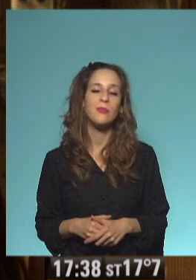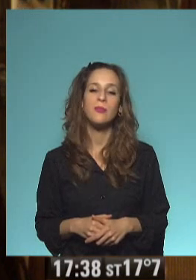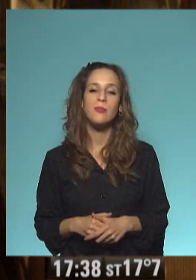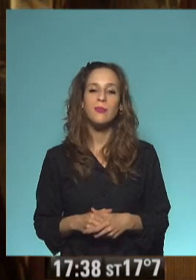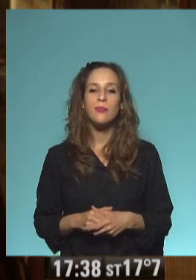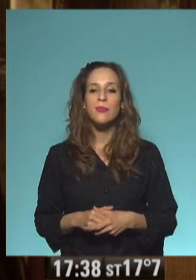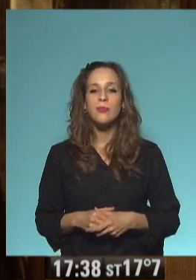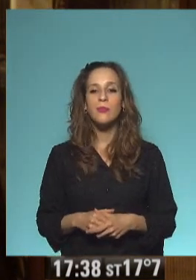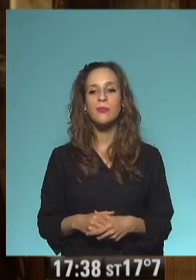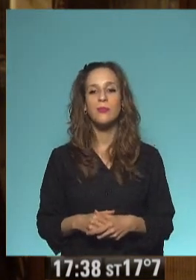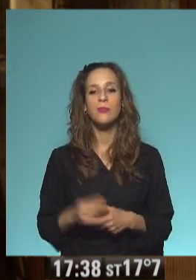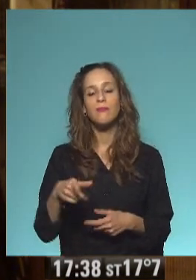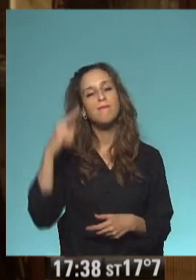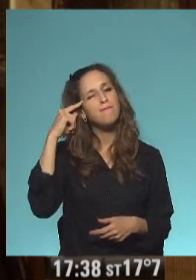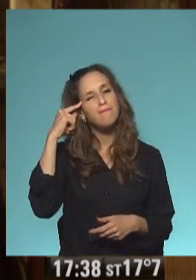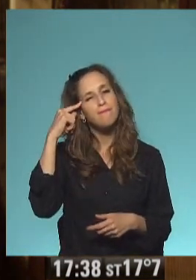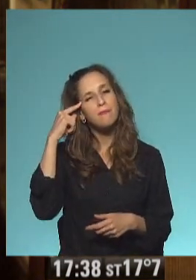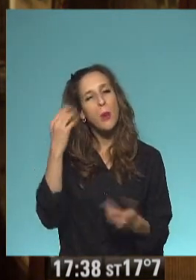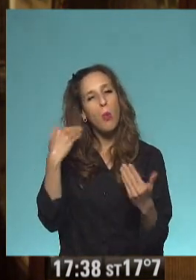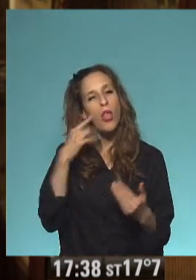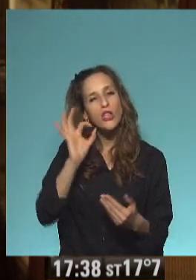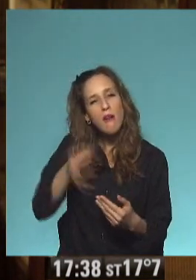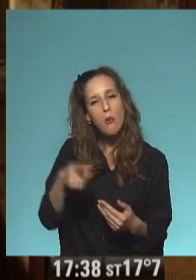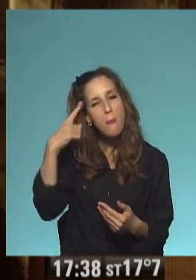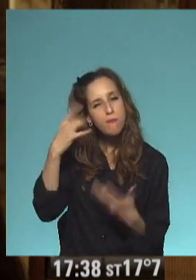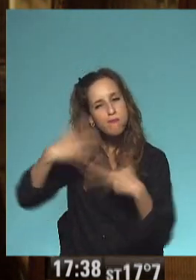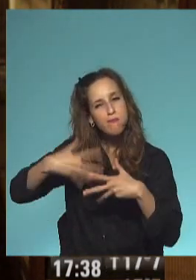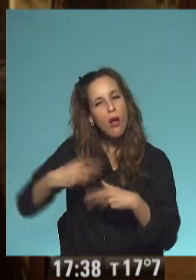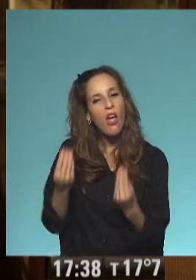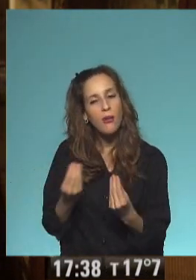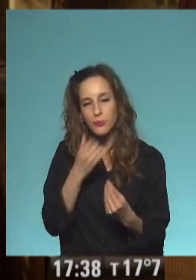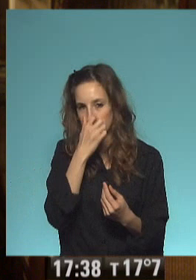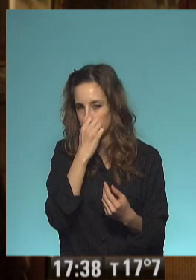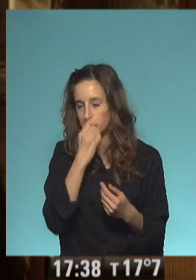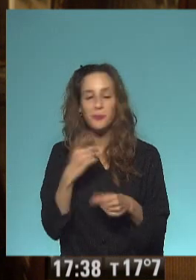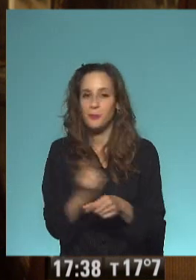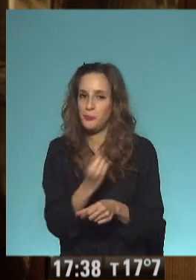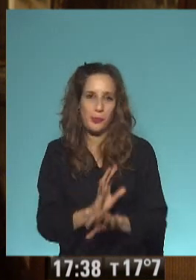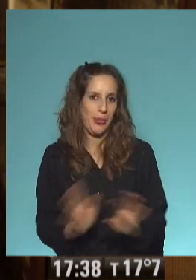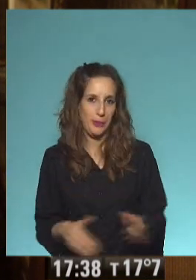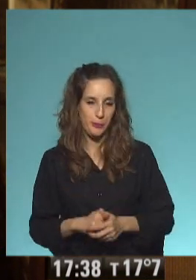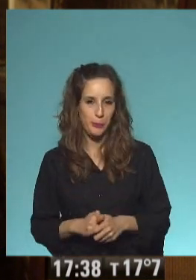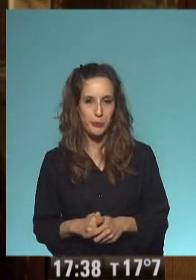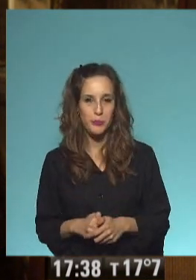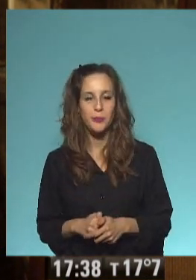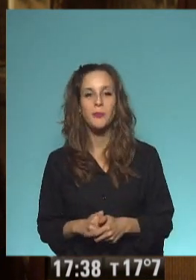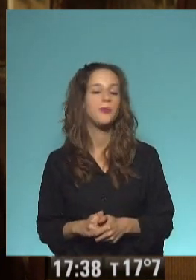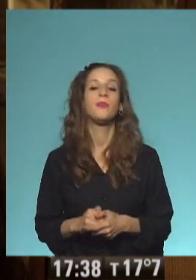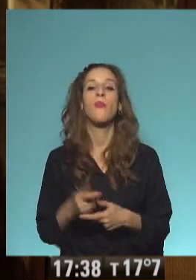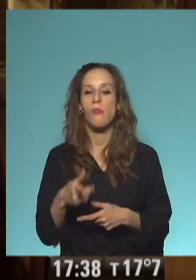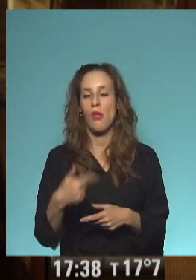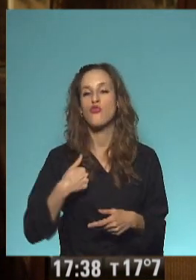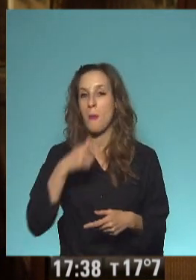¿Vos crees que se puede leer la mente? Es imposible. ¿Imposible? Mirá, ¿seguro? Voy a escribir